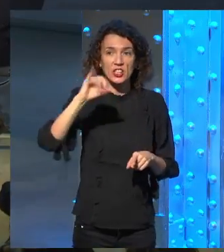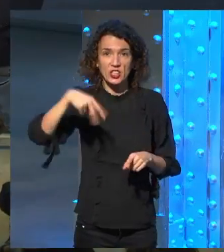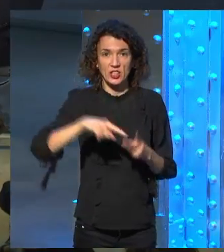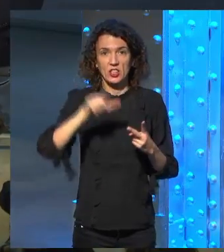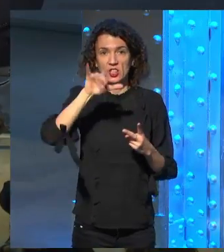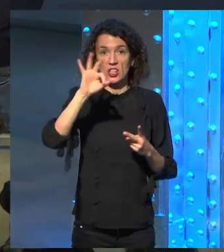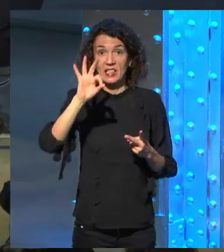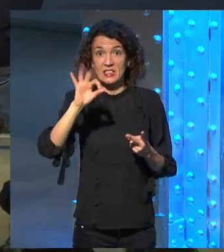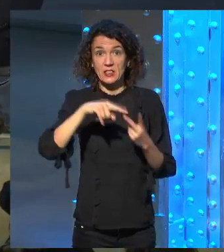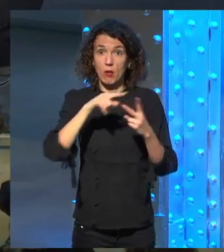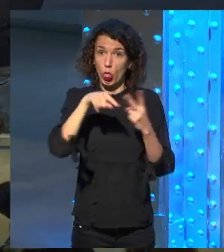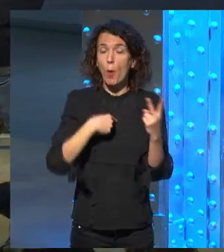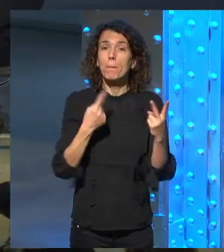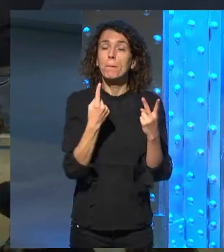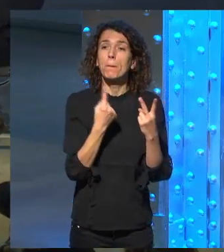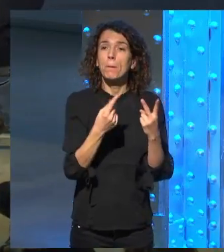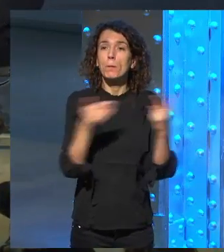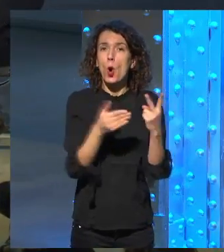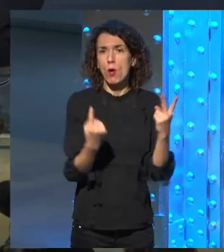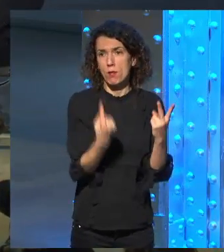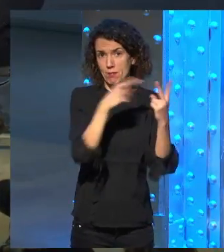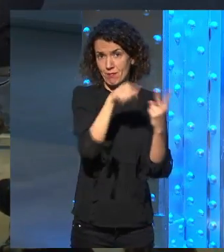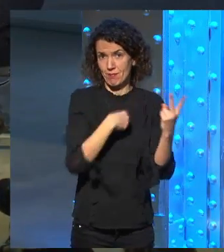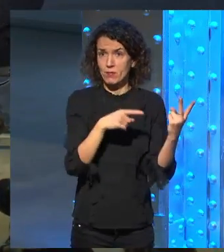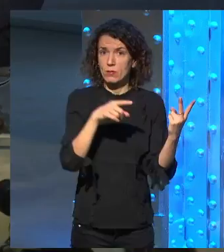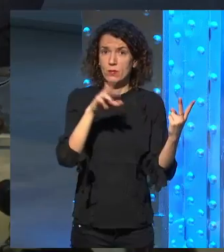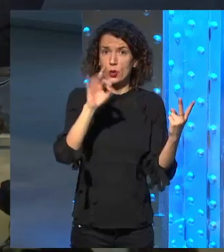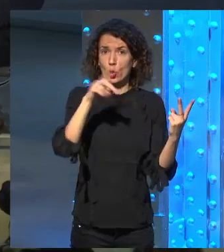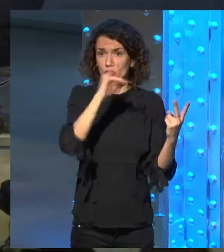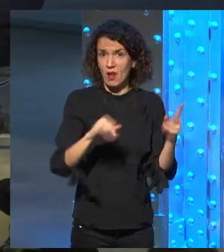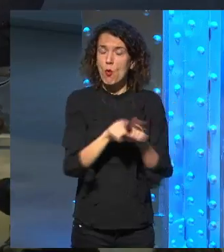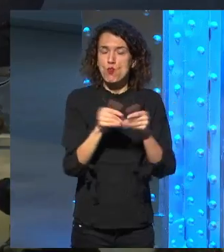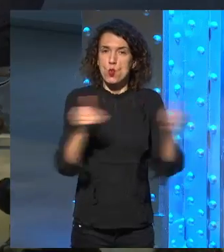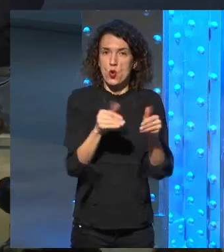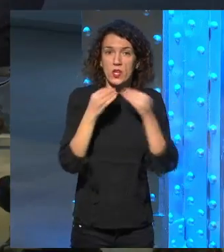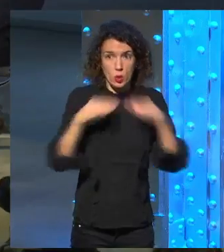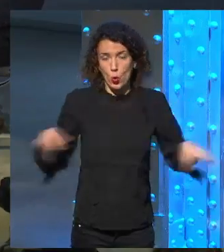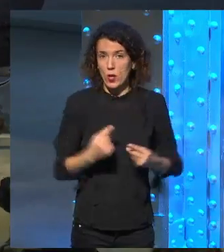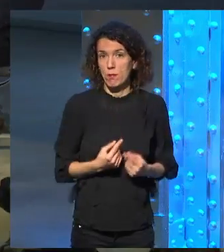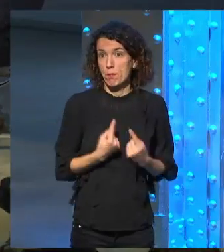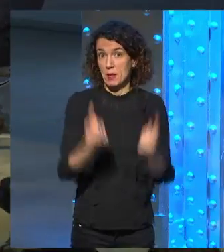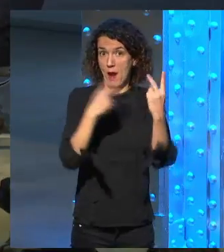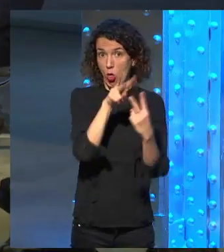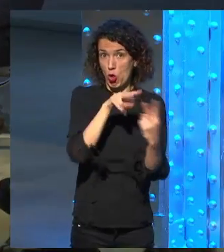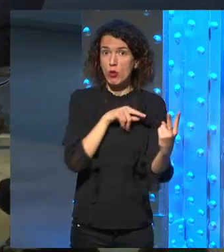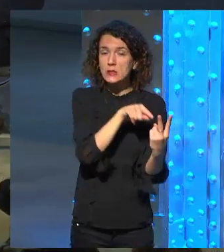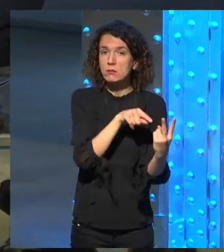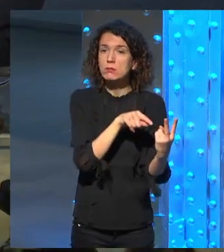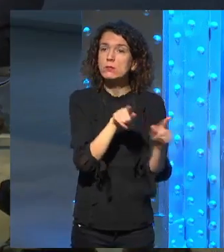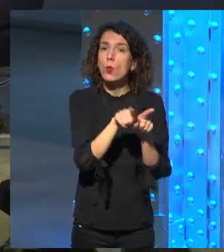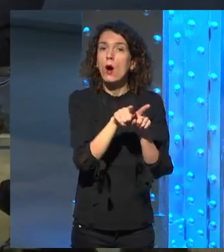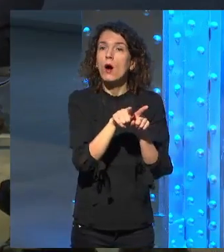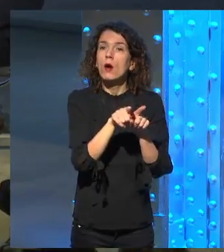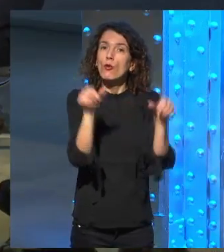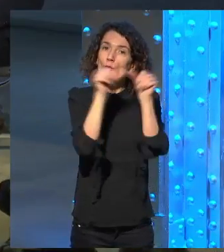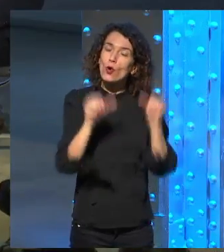estos grandes, los primeros rockstar, ¿no? de la historia. Pues un poco después del transcurso